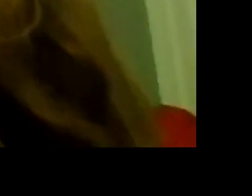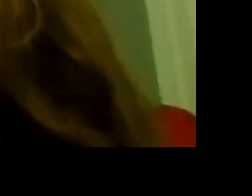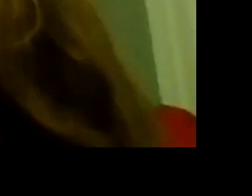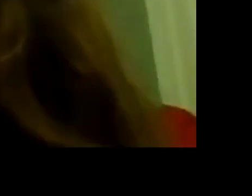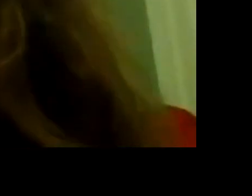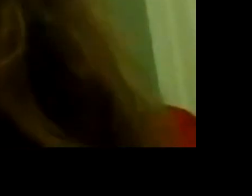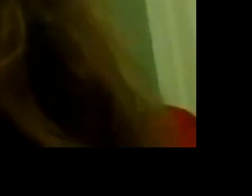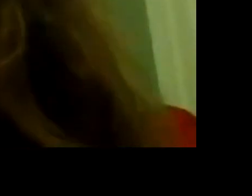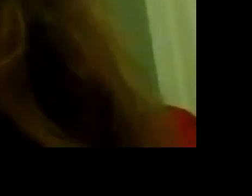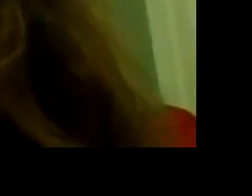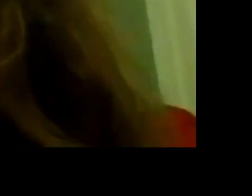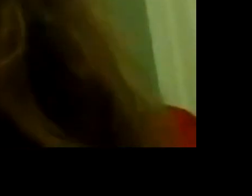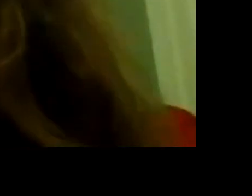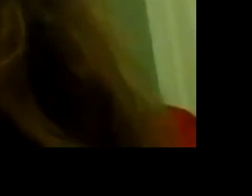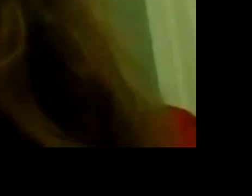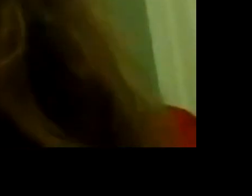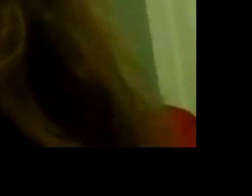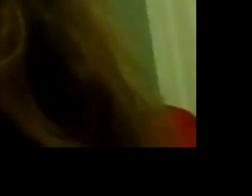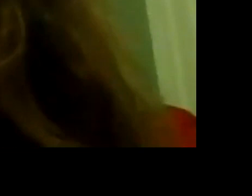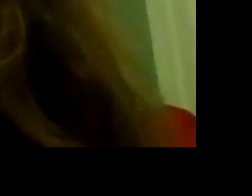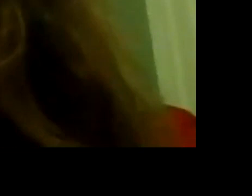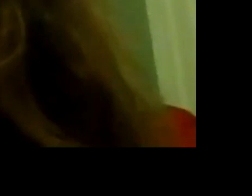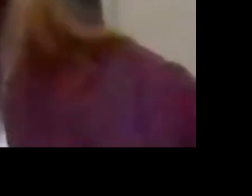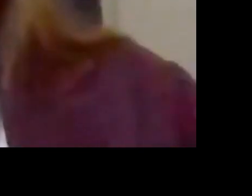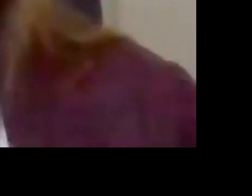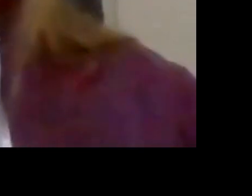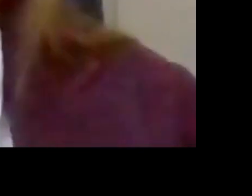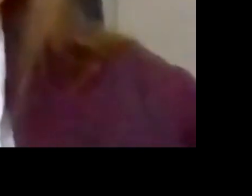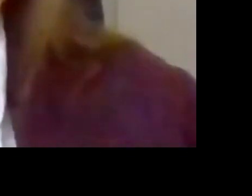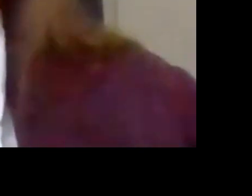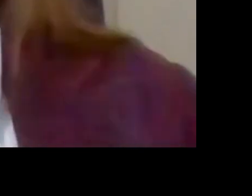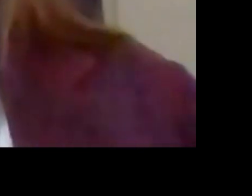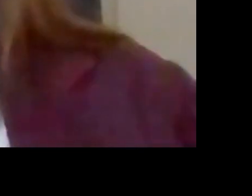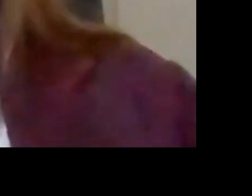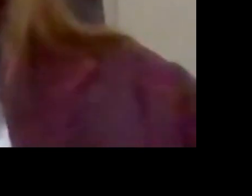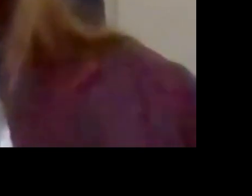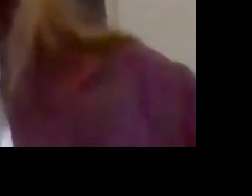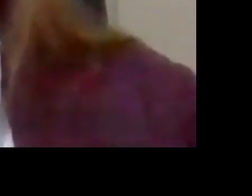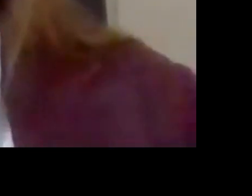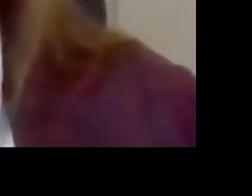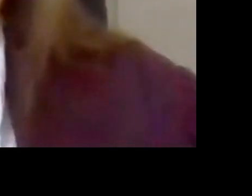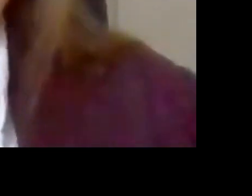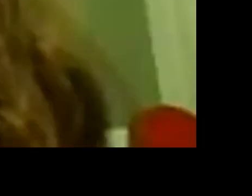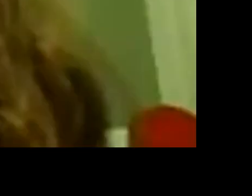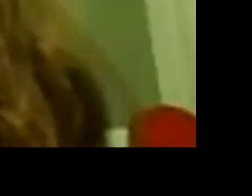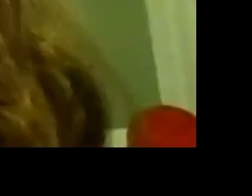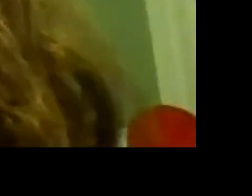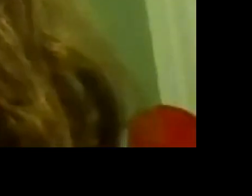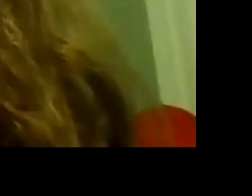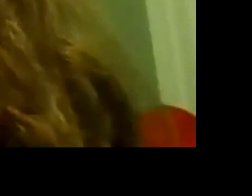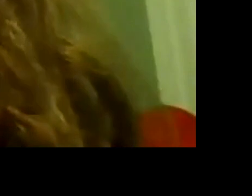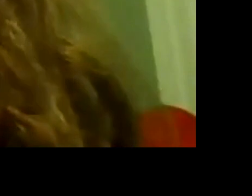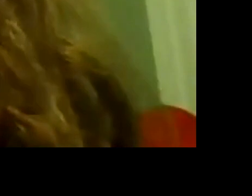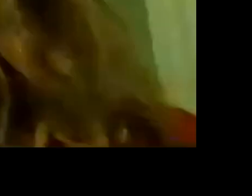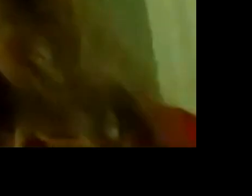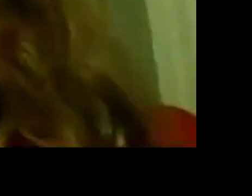Siempre tan perfeccionista, Cris. Muchas gracias, muchas gracias. Ustedes lo merecen. Bueno, a ver, Sergio, si